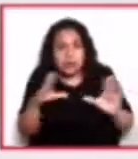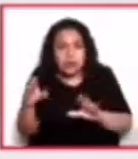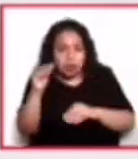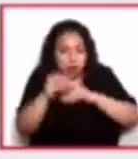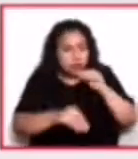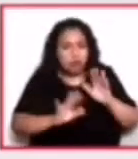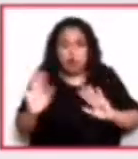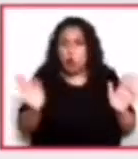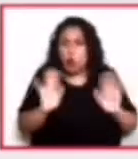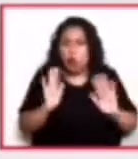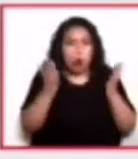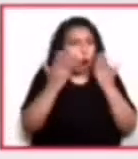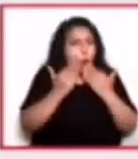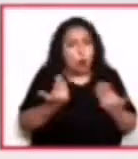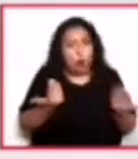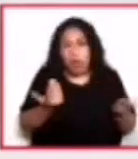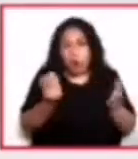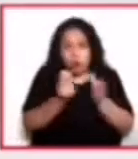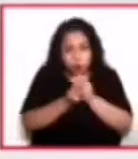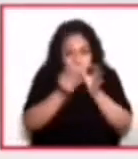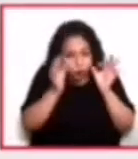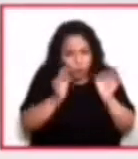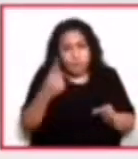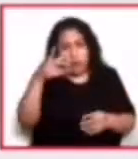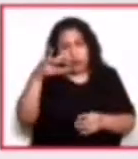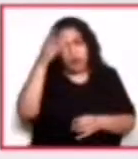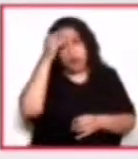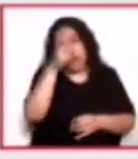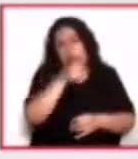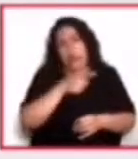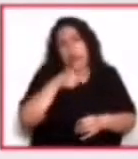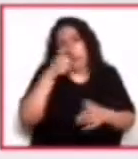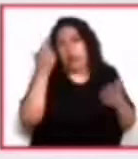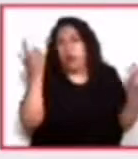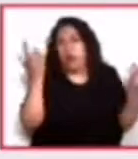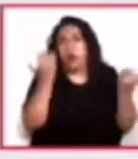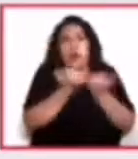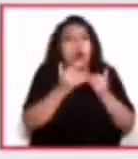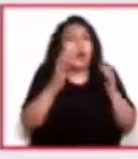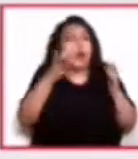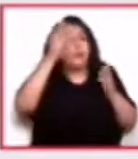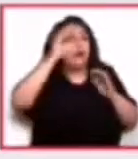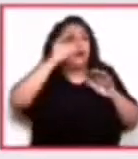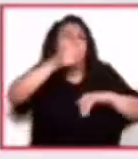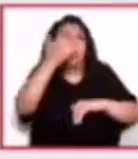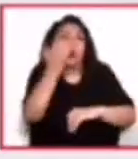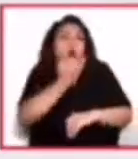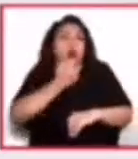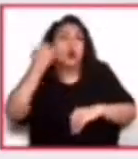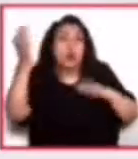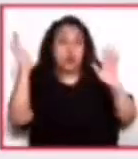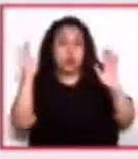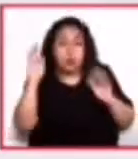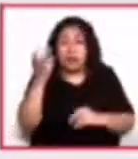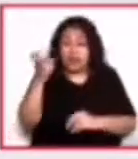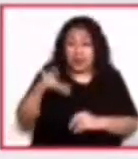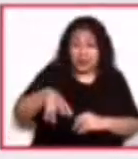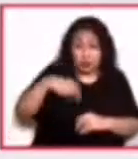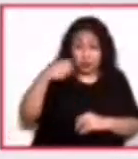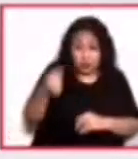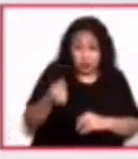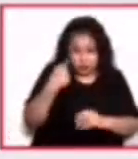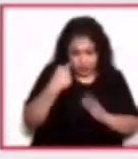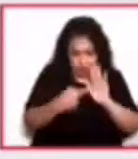elaborado, ¿no? Para aprender una lengua, como cuando aprendemos lenguas extranjeras. Este esfuerzo